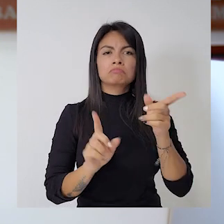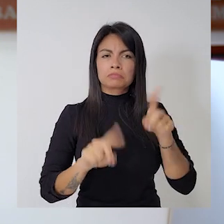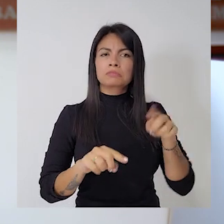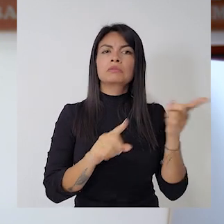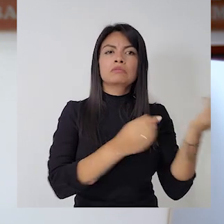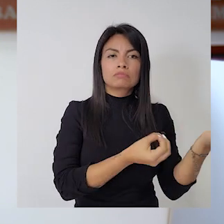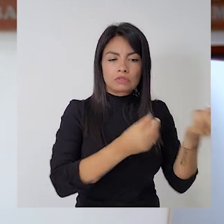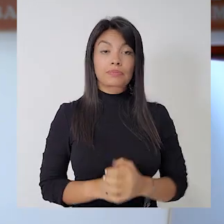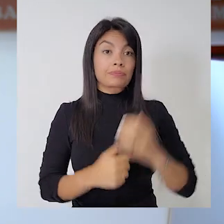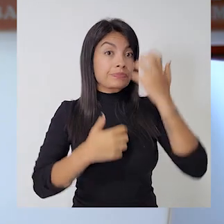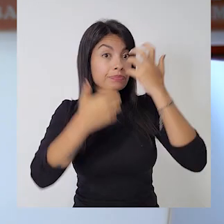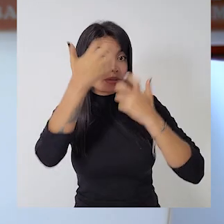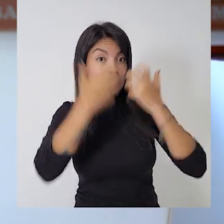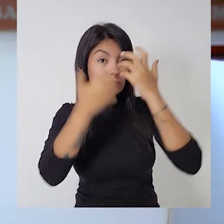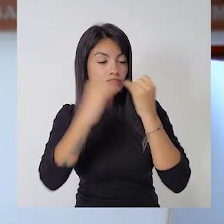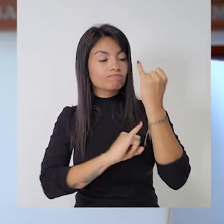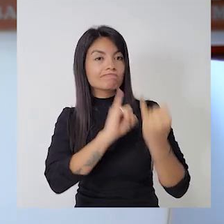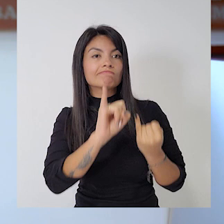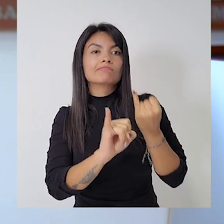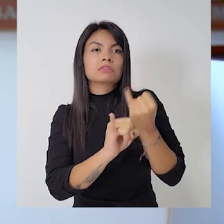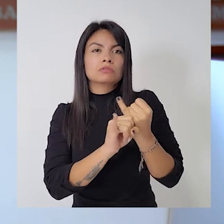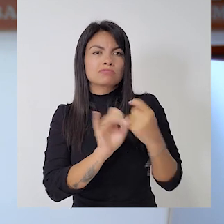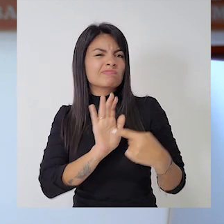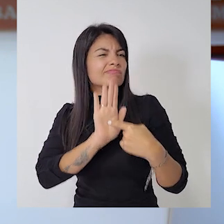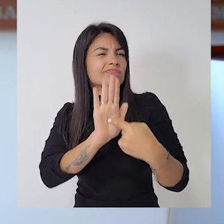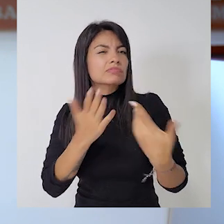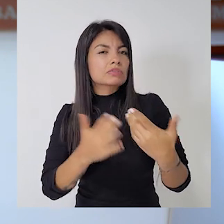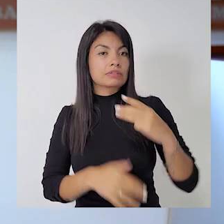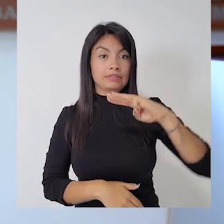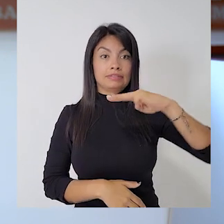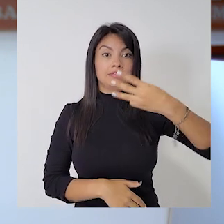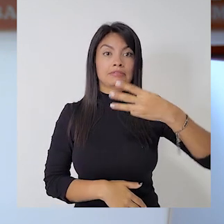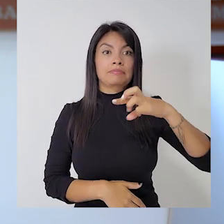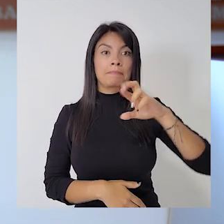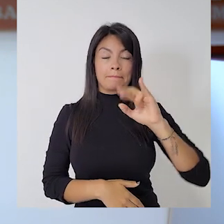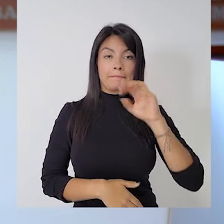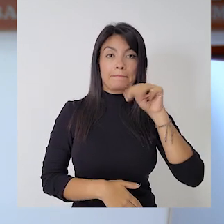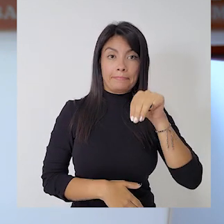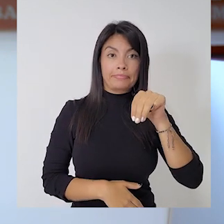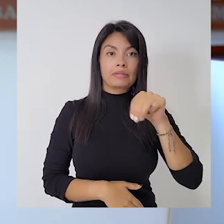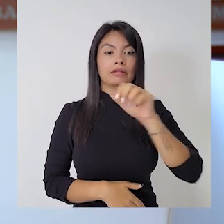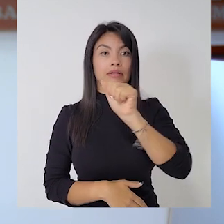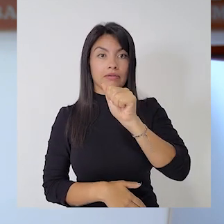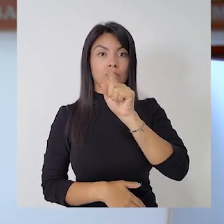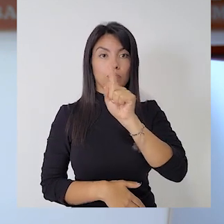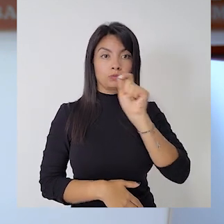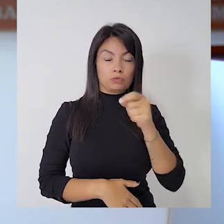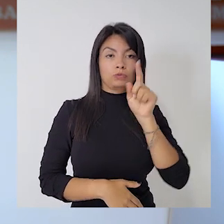puedan dar esta marca. Las pruebas internacionales se presentan: tercero, PRIM